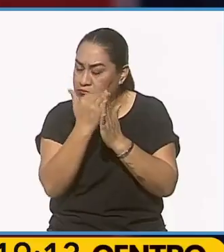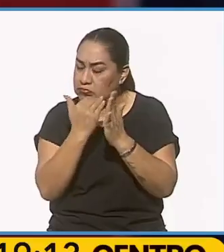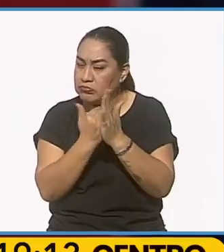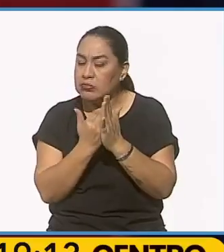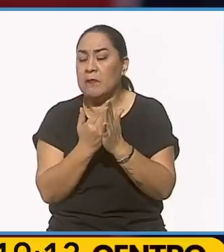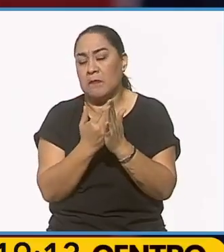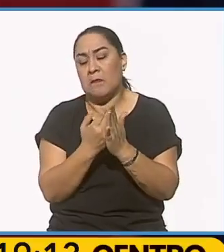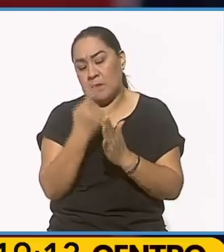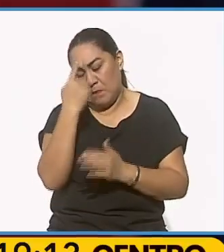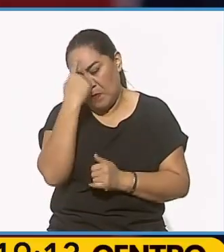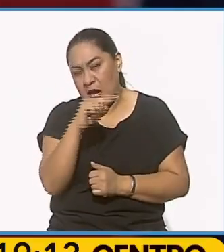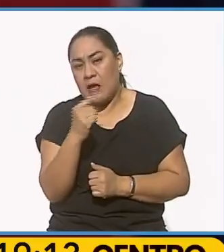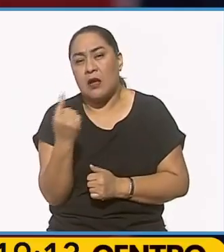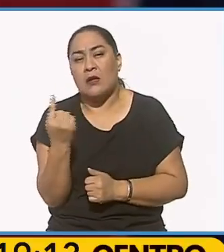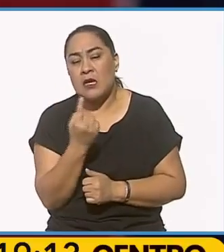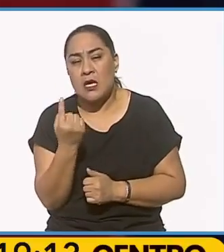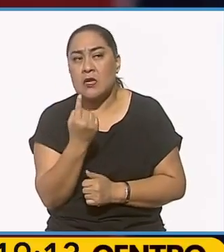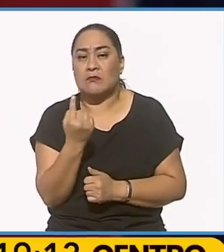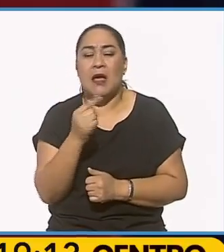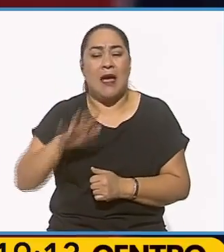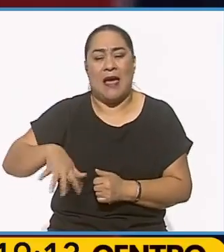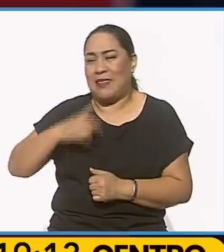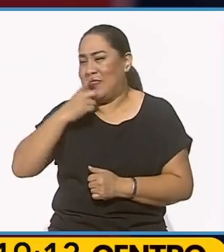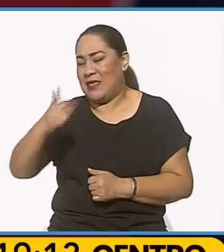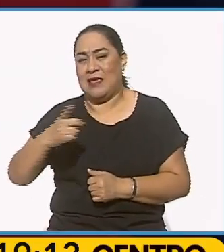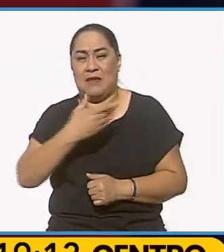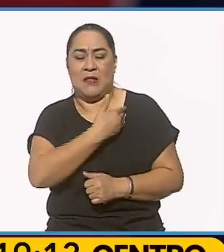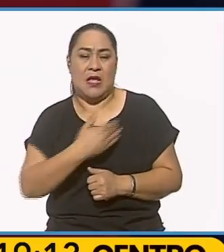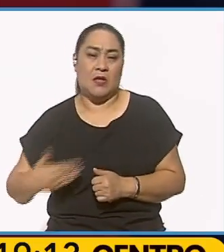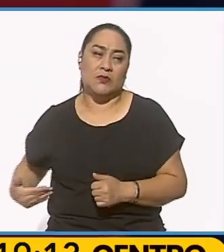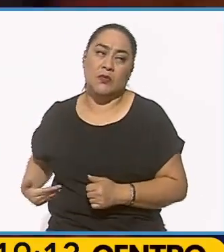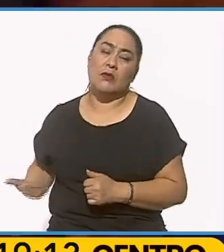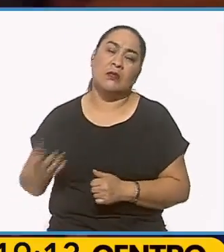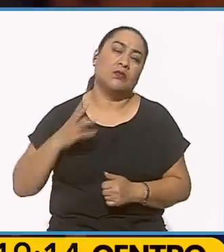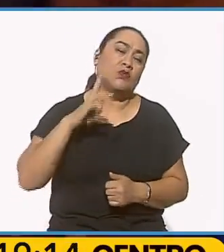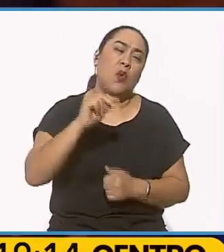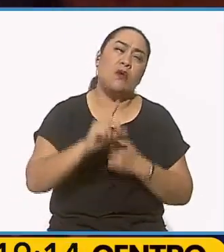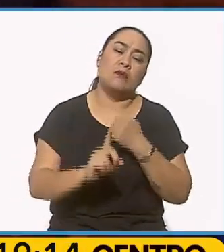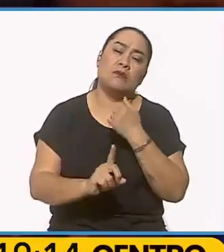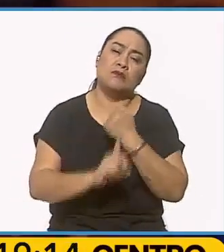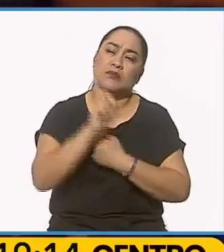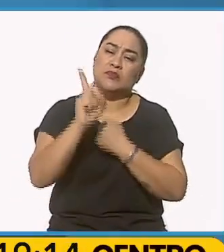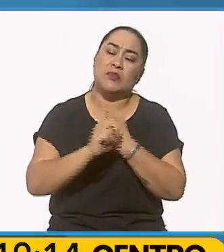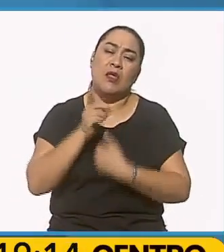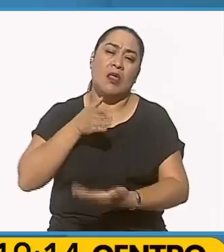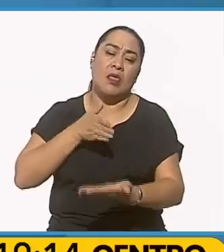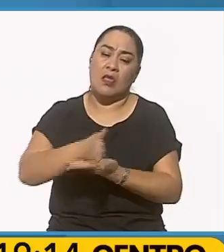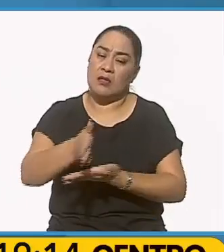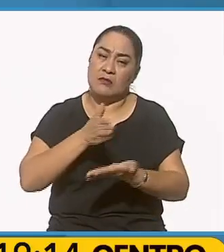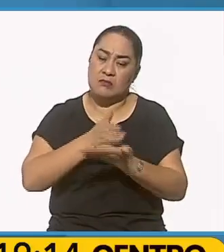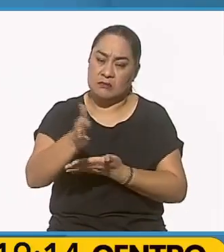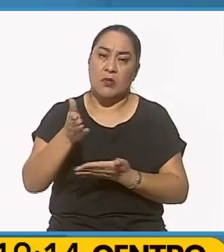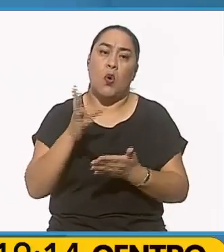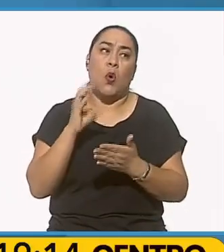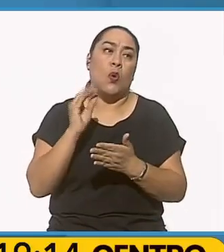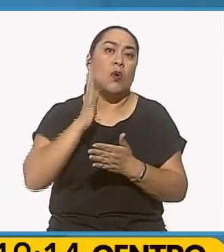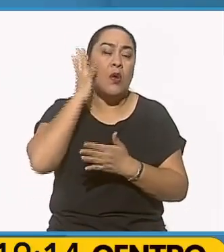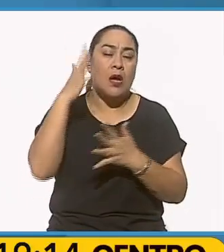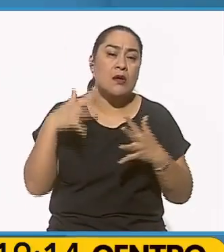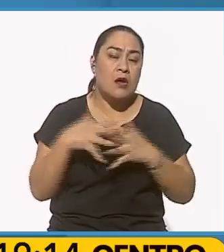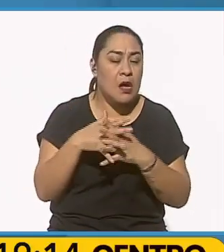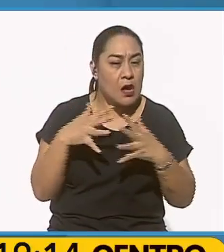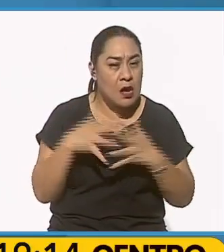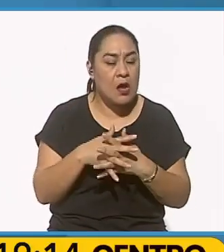para, insisto, intentar, como manifestaba Claudia Sheinbaum, no llegar a este escenario de Ujú. intervención directa, de guerra generalizada